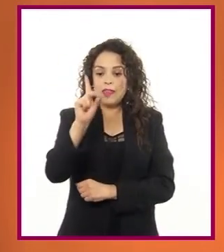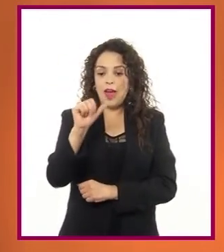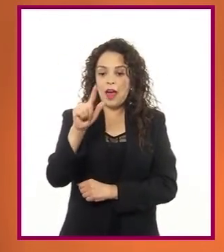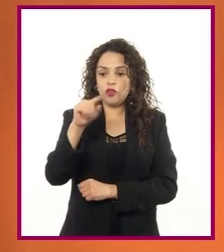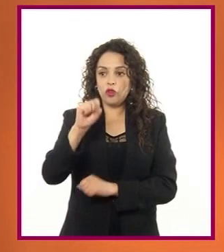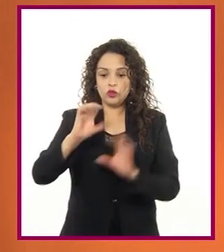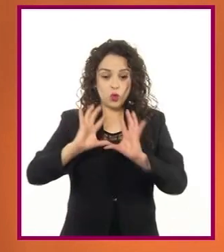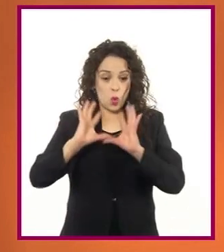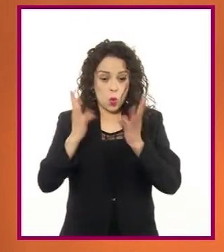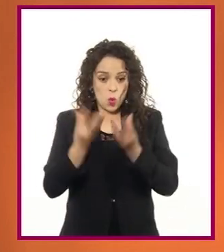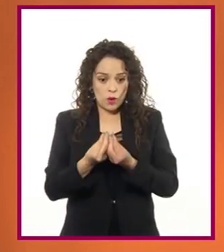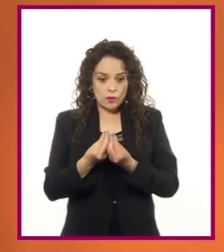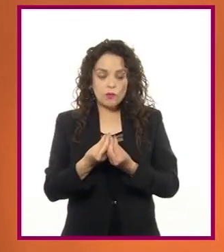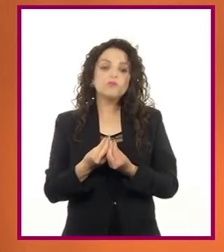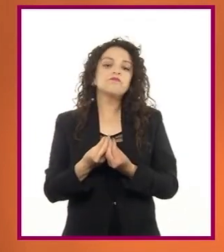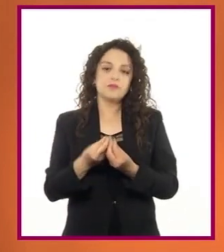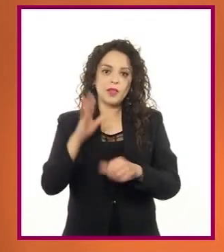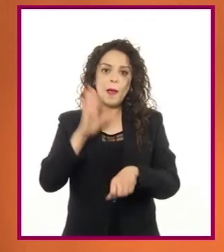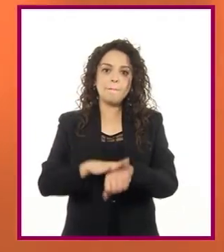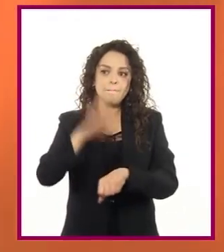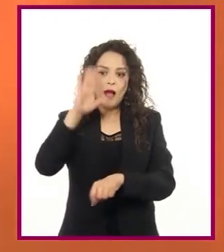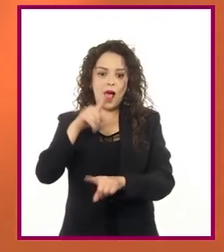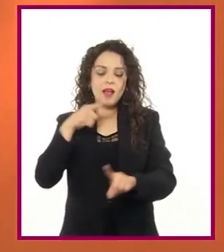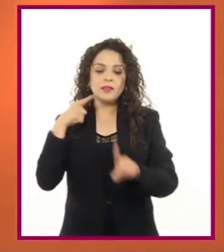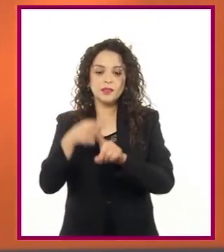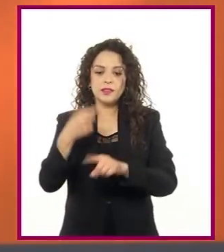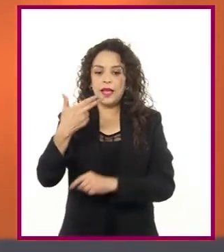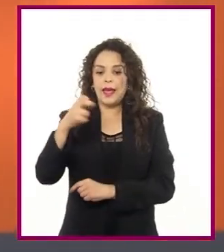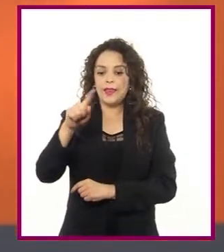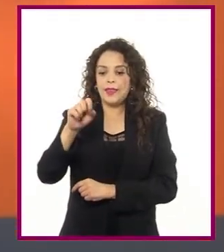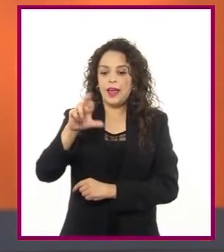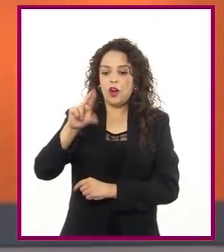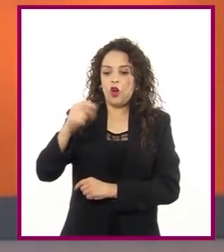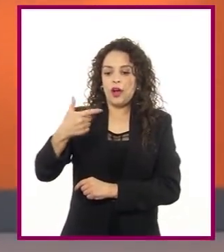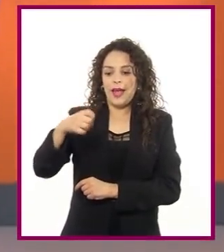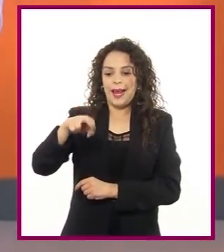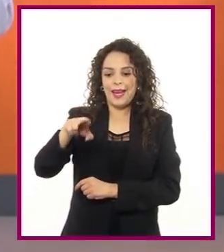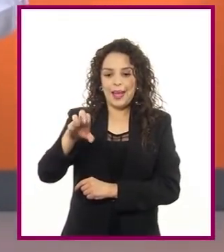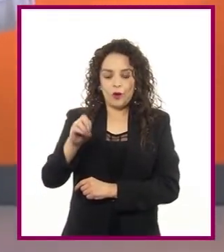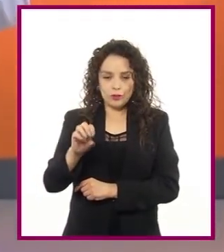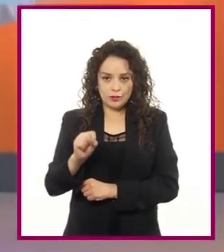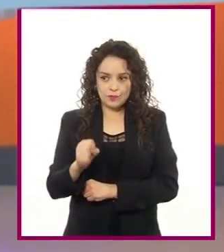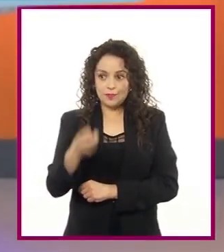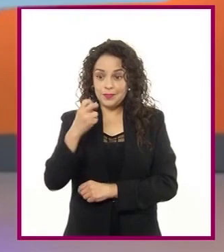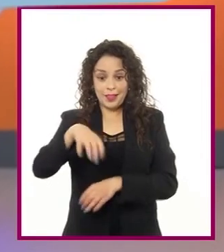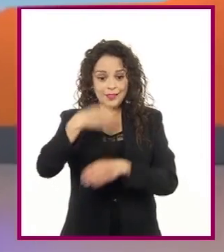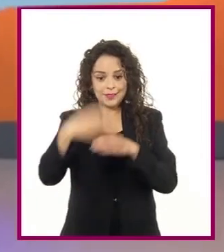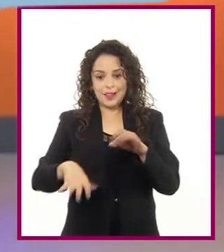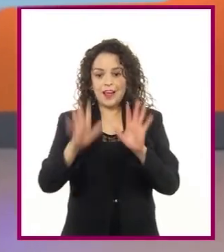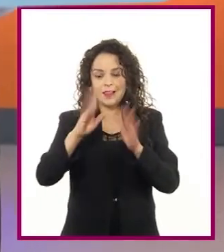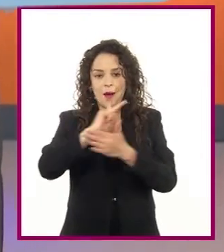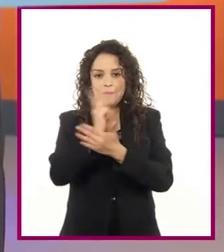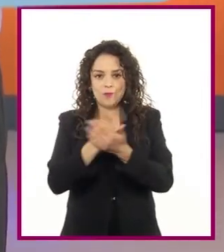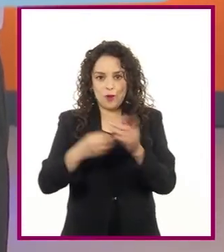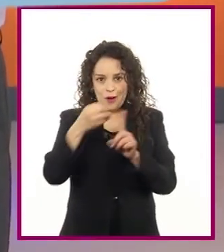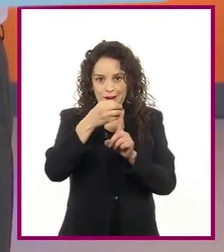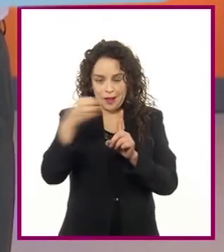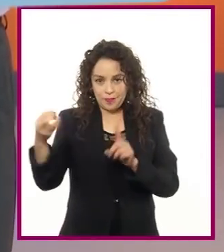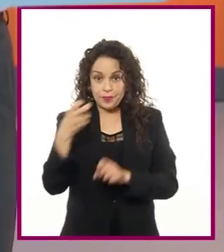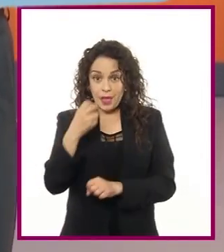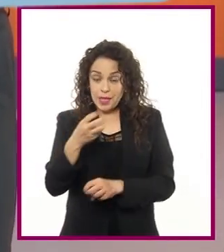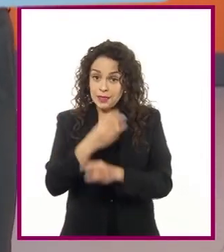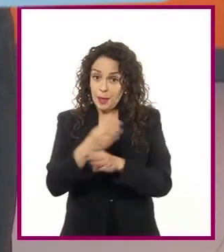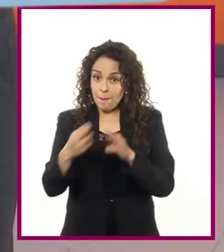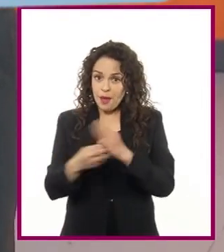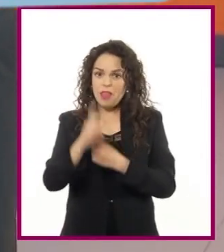conjunto son más heterogéneos. Con esto hemos llegado al final de esta sesión. Este es un material de